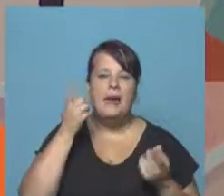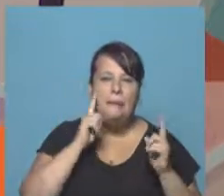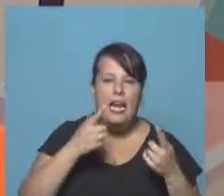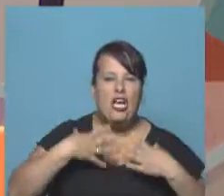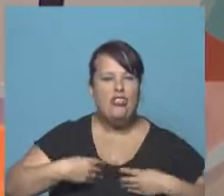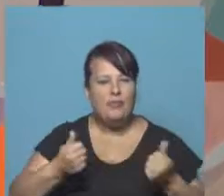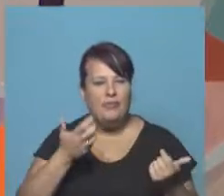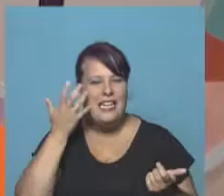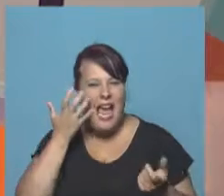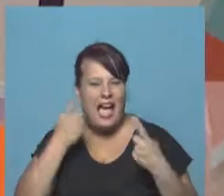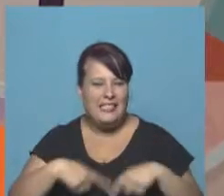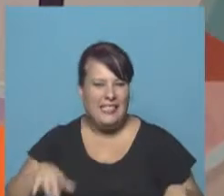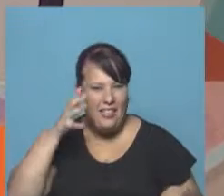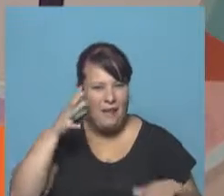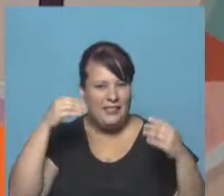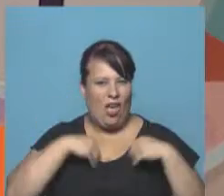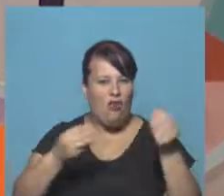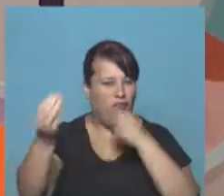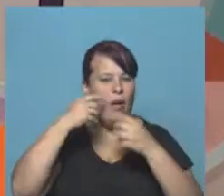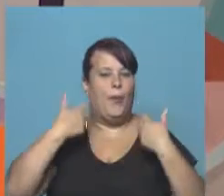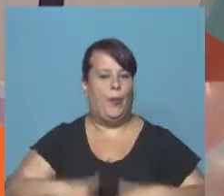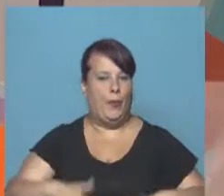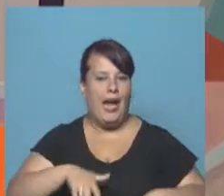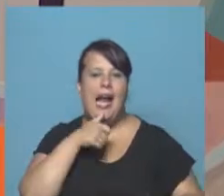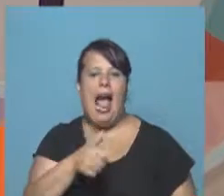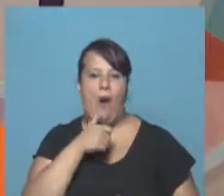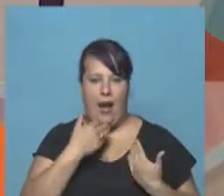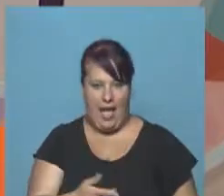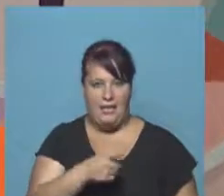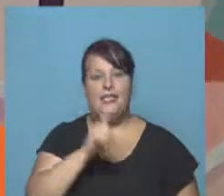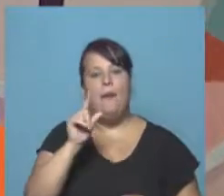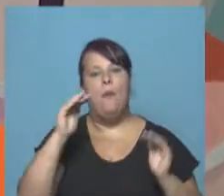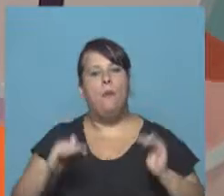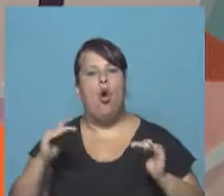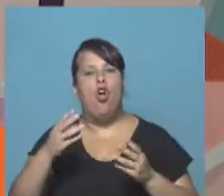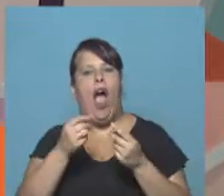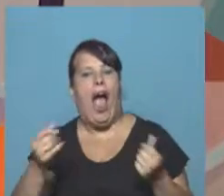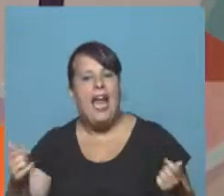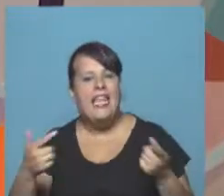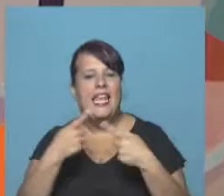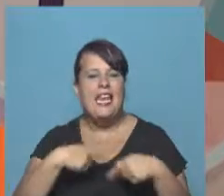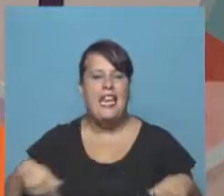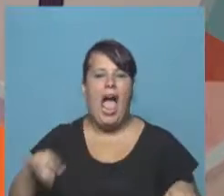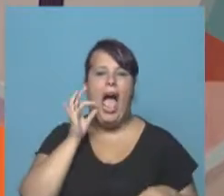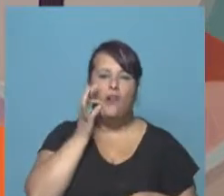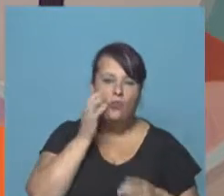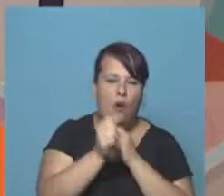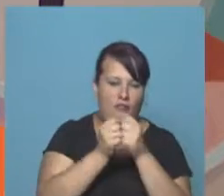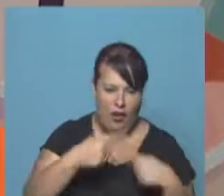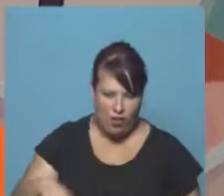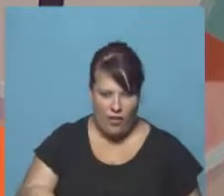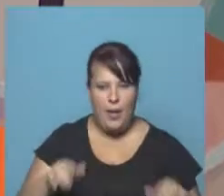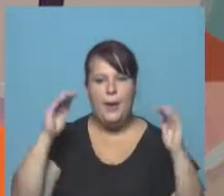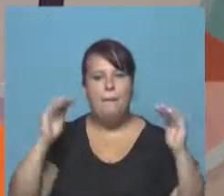esas excentricidades que consumimos y por otro lado también bajar un poquito los carbohidratos refinados y los carbohidratos industriales